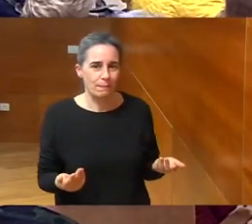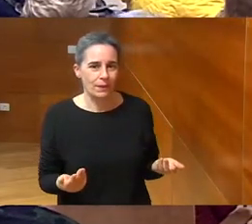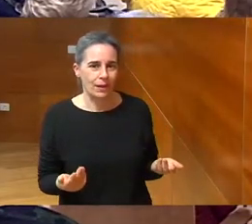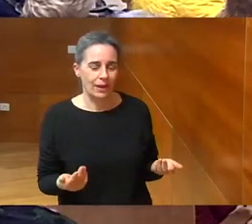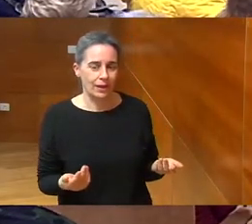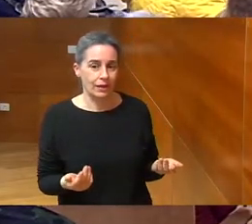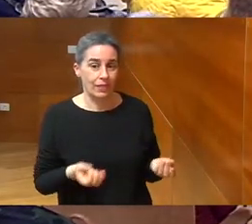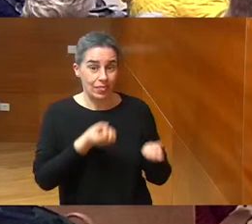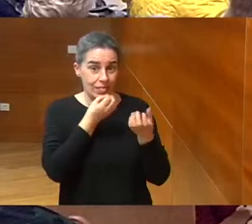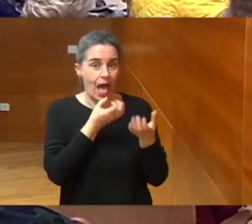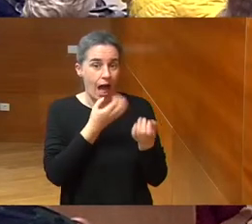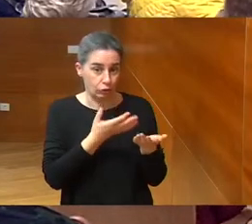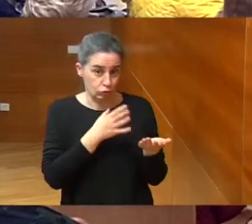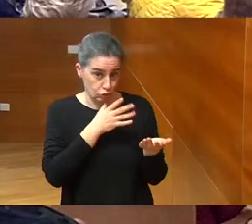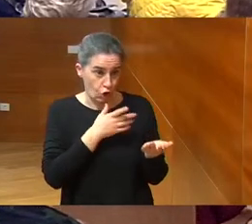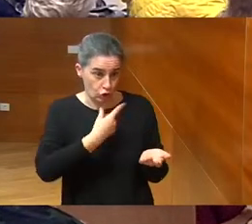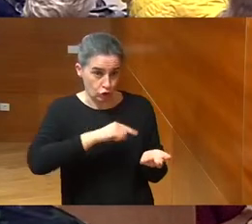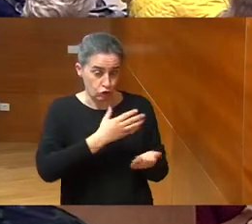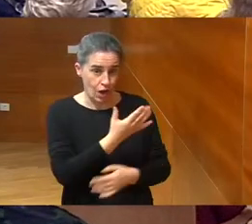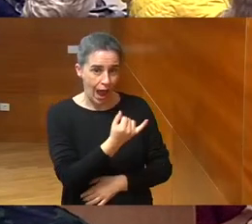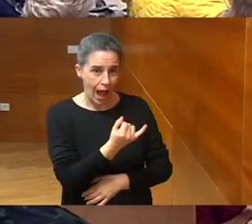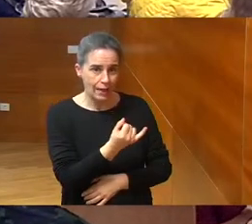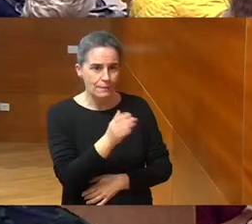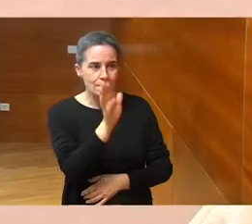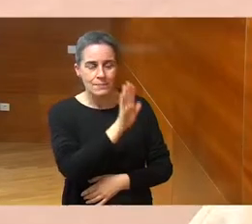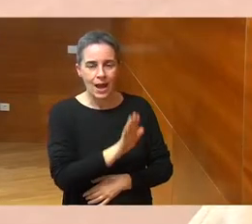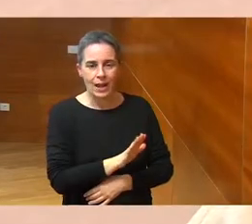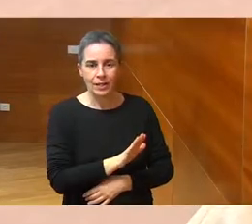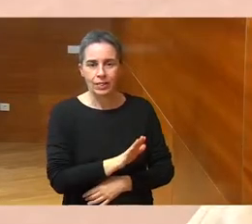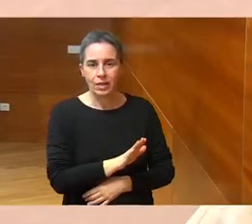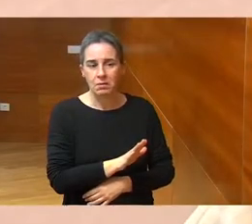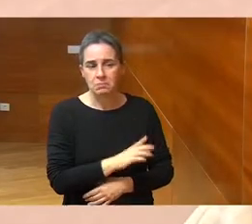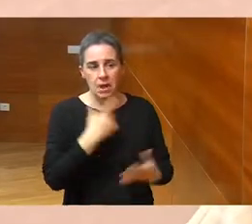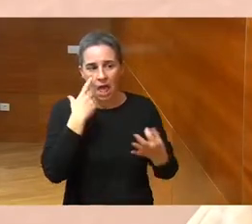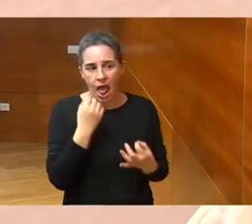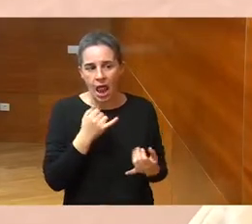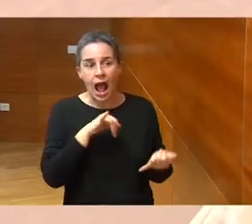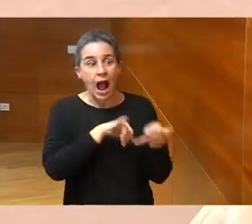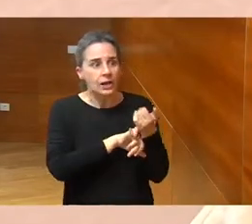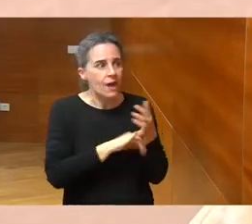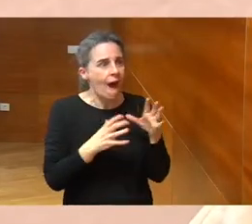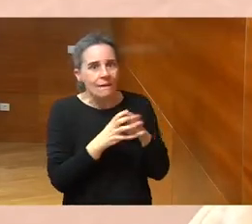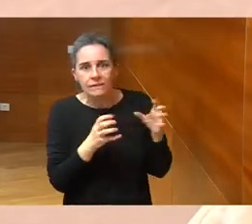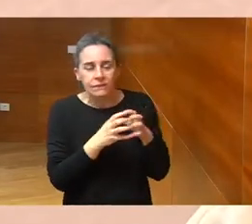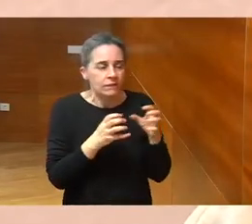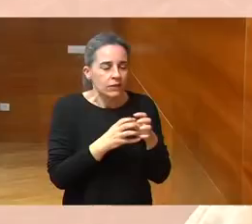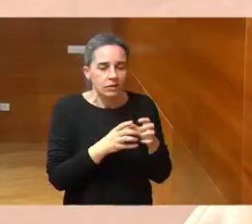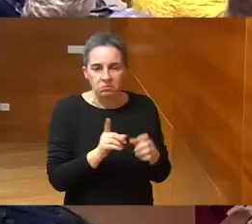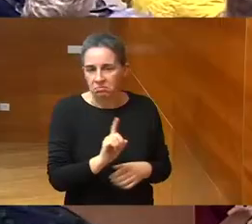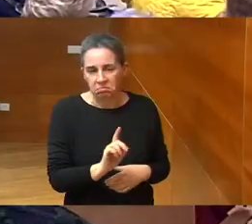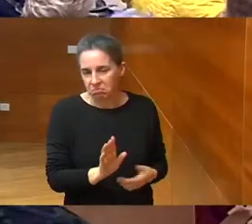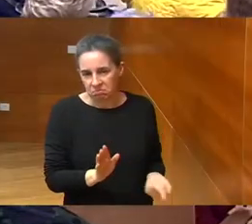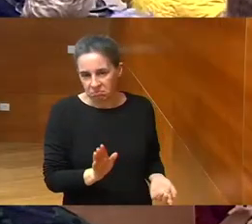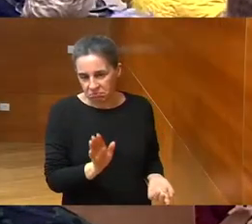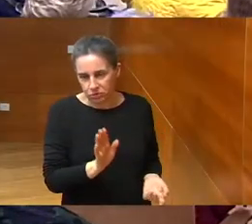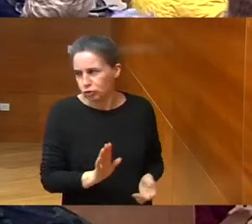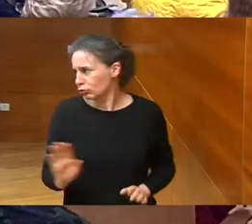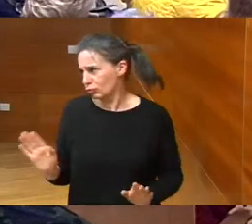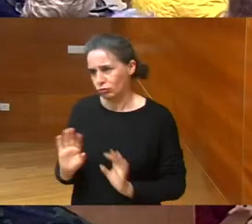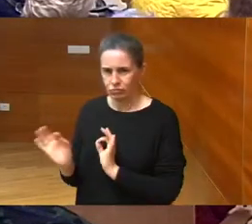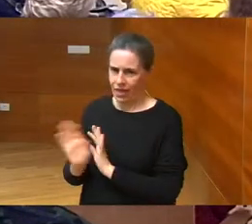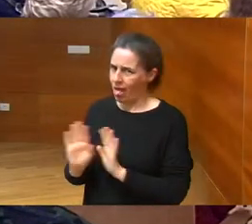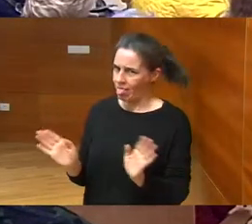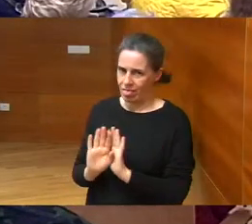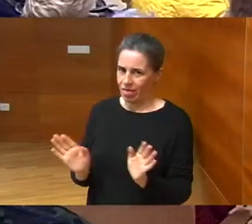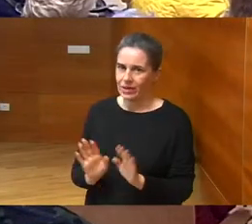los datos que iniciamos ahora no parece que fuese una preocupación para No para nada para nada para nada